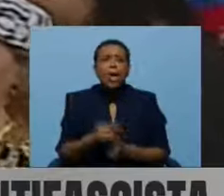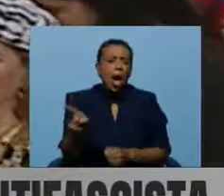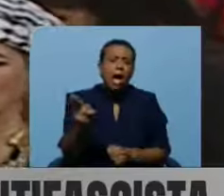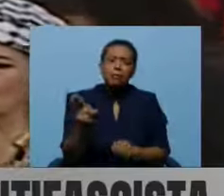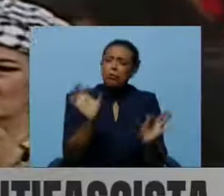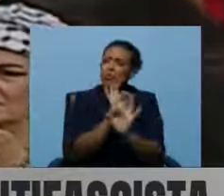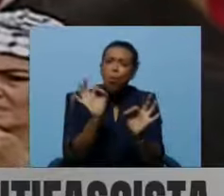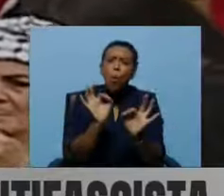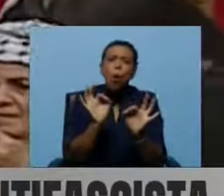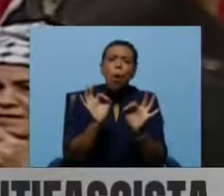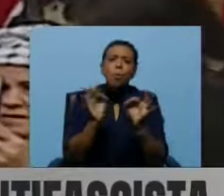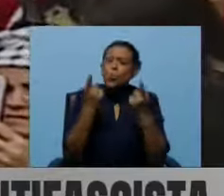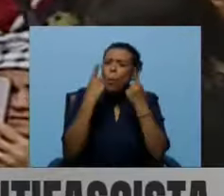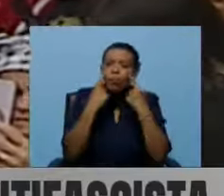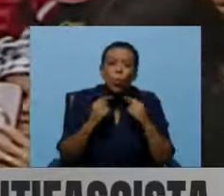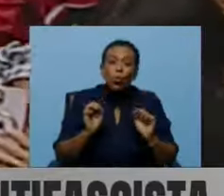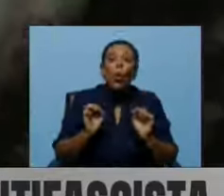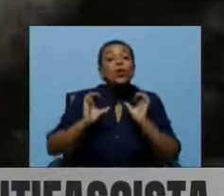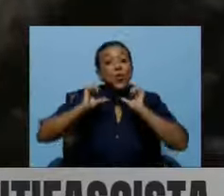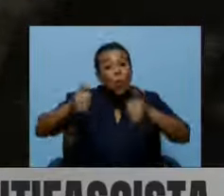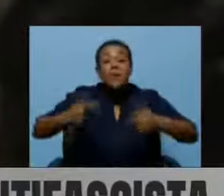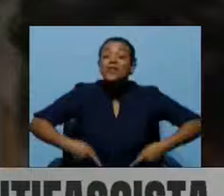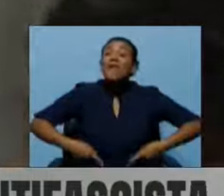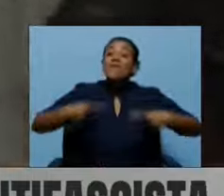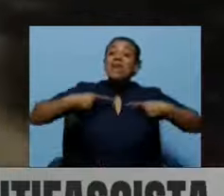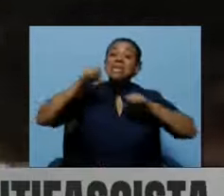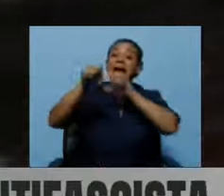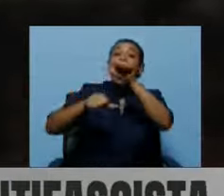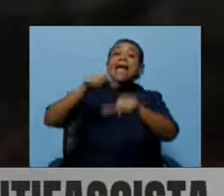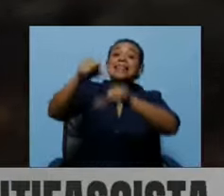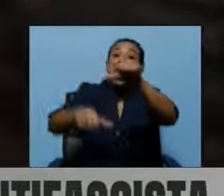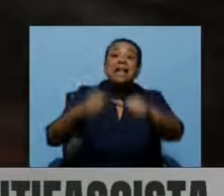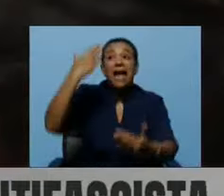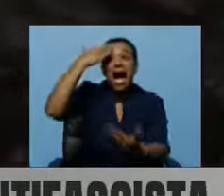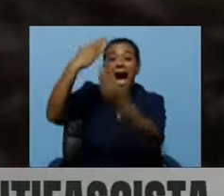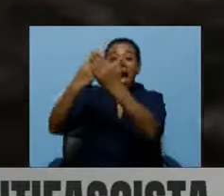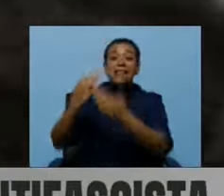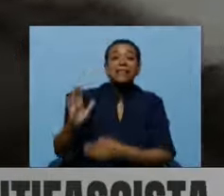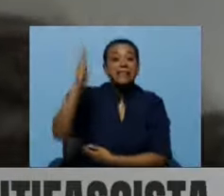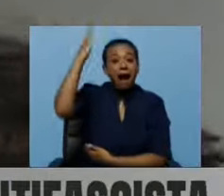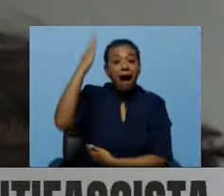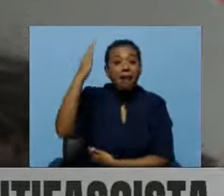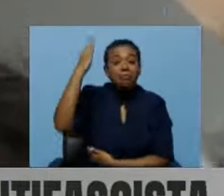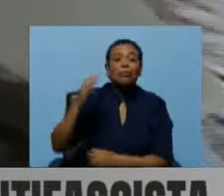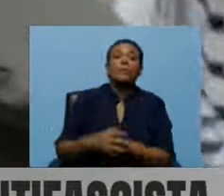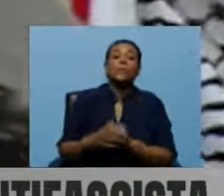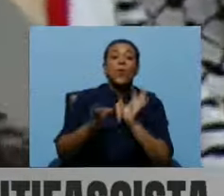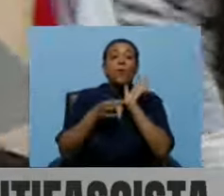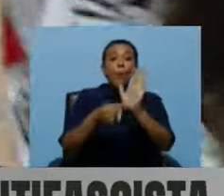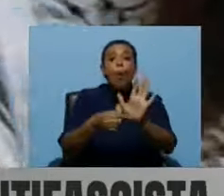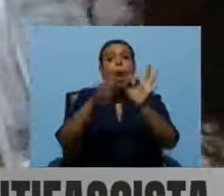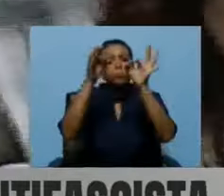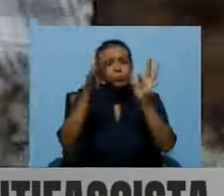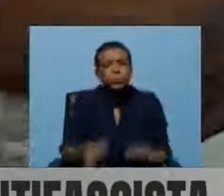el comienzo de una vida eterna ante Dios. Su martirio